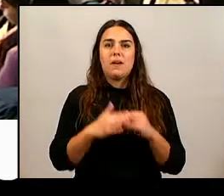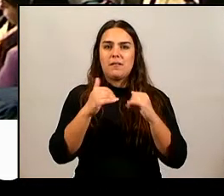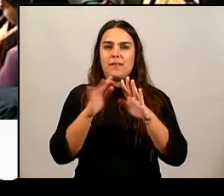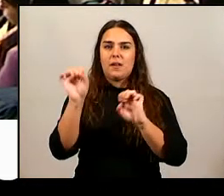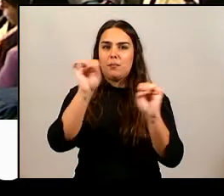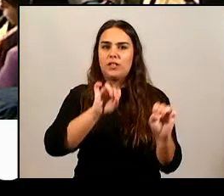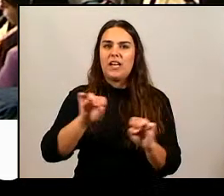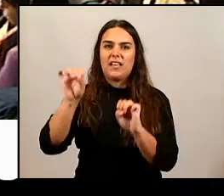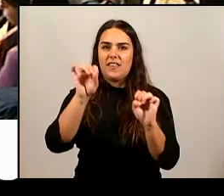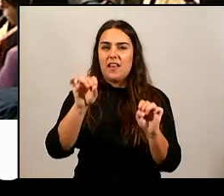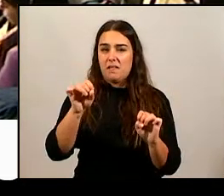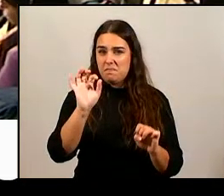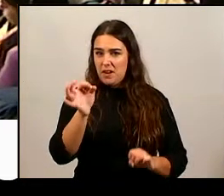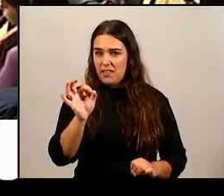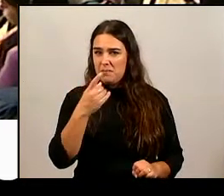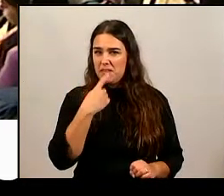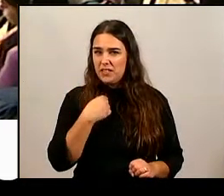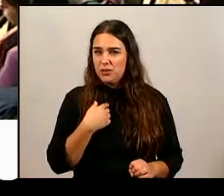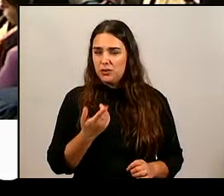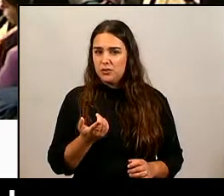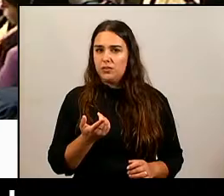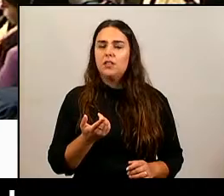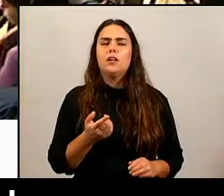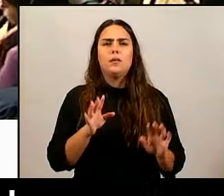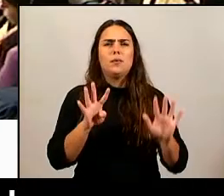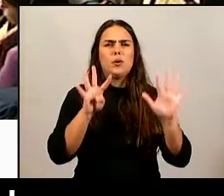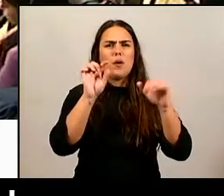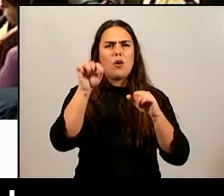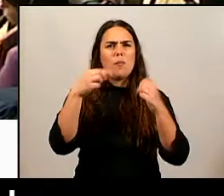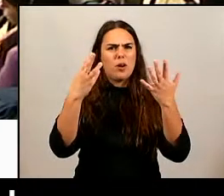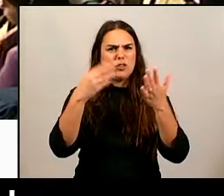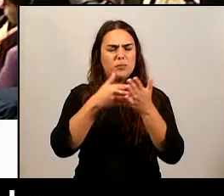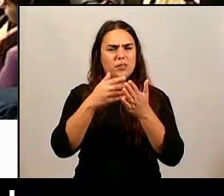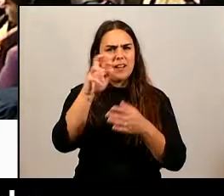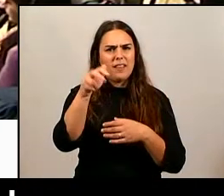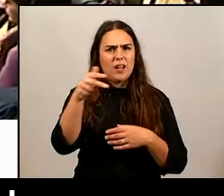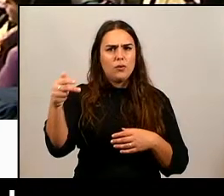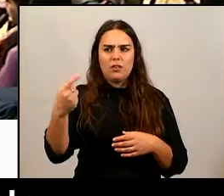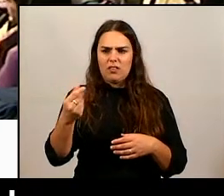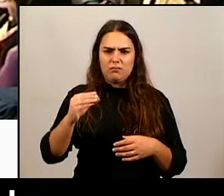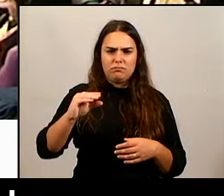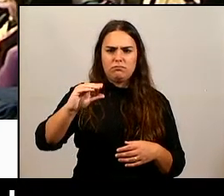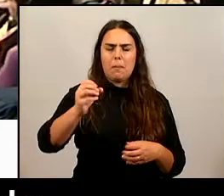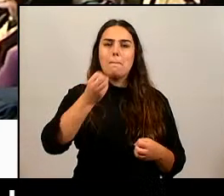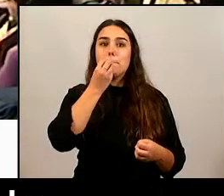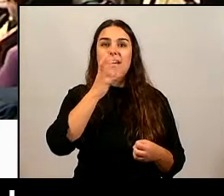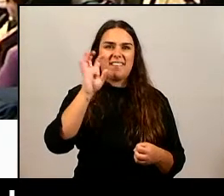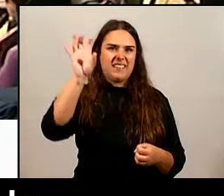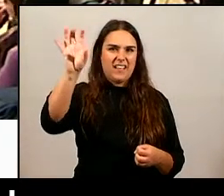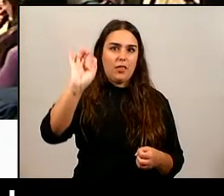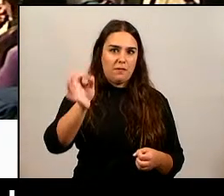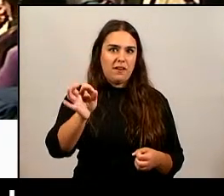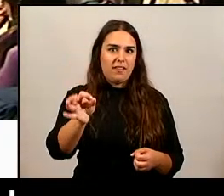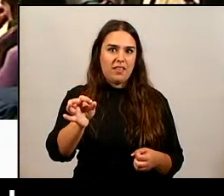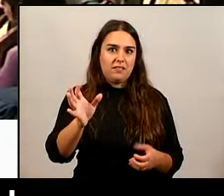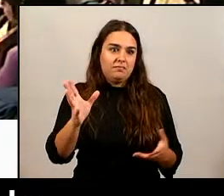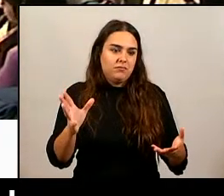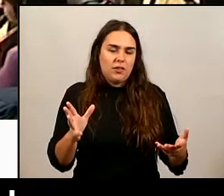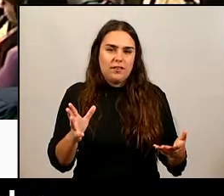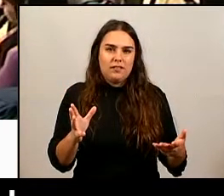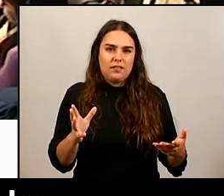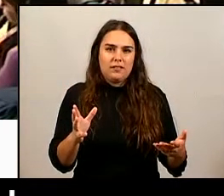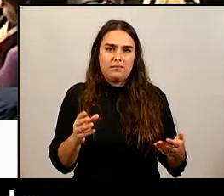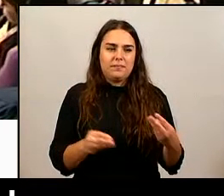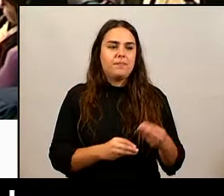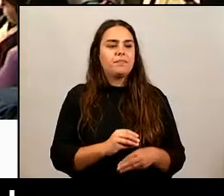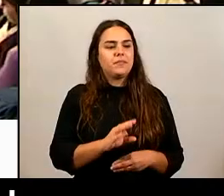no he entendido mal, o he mezclado dos cosas, que eran 9,8 millones de euros. Esas partidas vienen del Estado, me refiero, ¿no? Sí. Aquí lo que se hace es